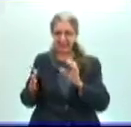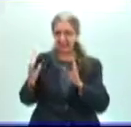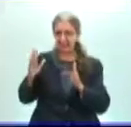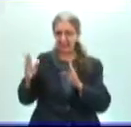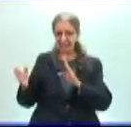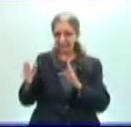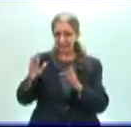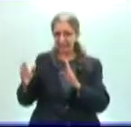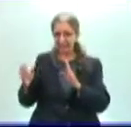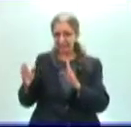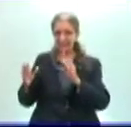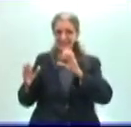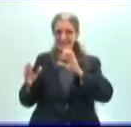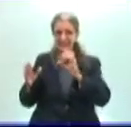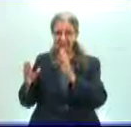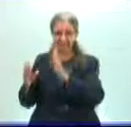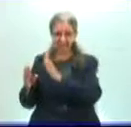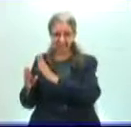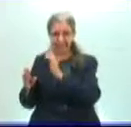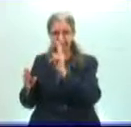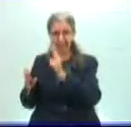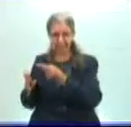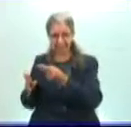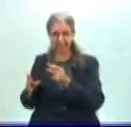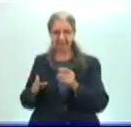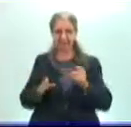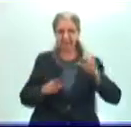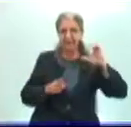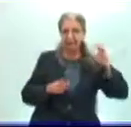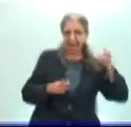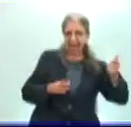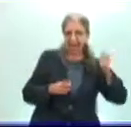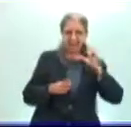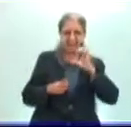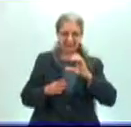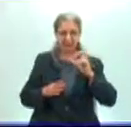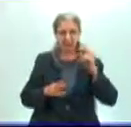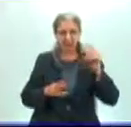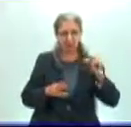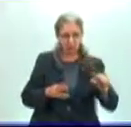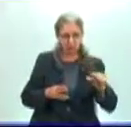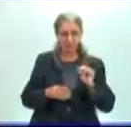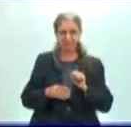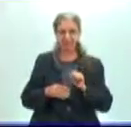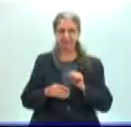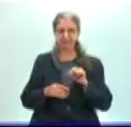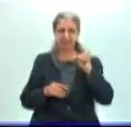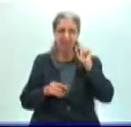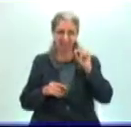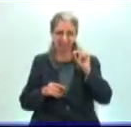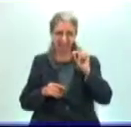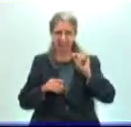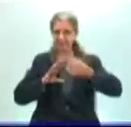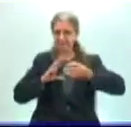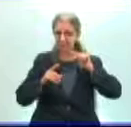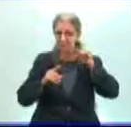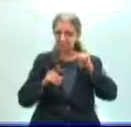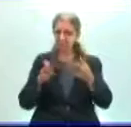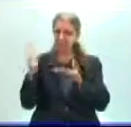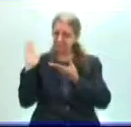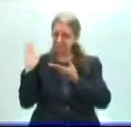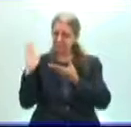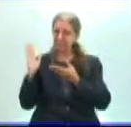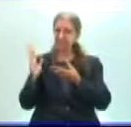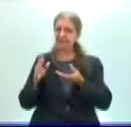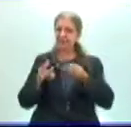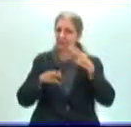segmento P y Q. Observa que en tu figura te han estado apareciendo cómo se nombran